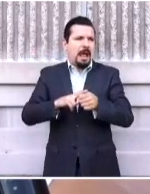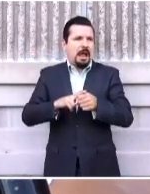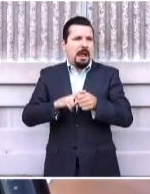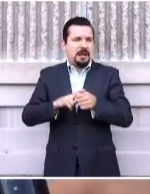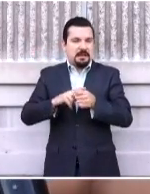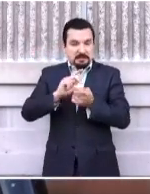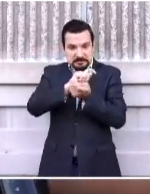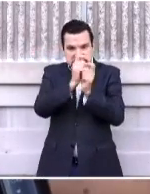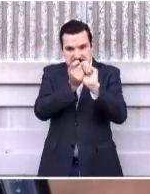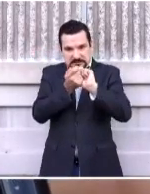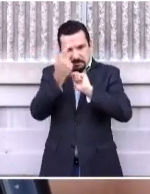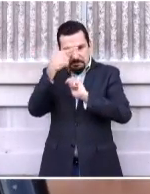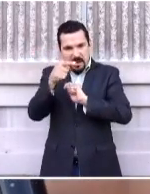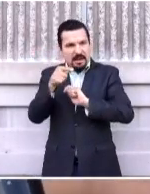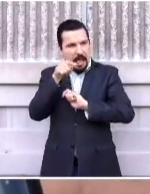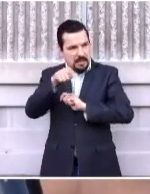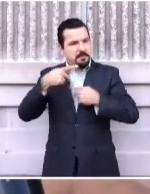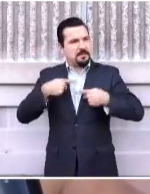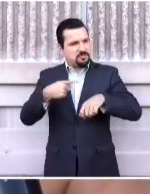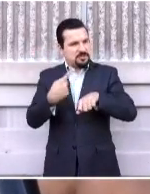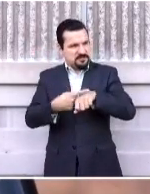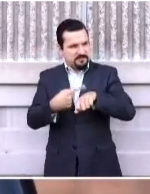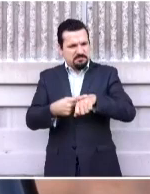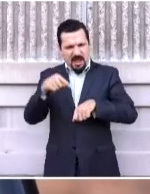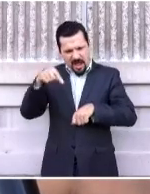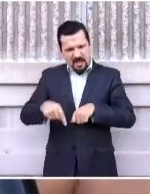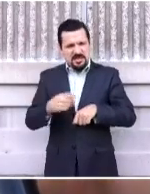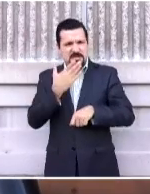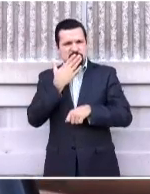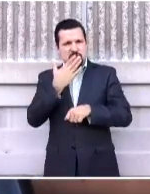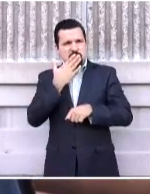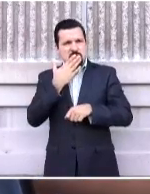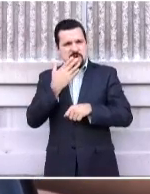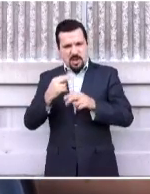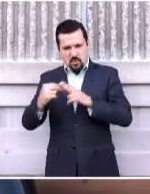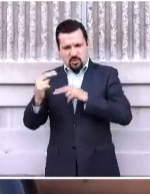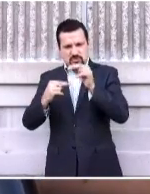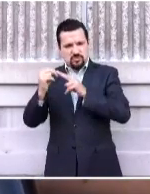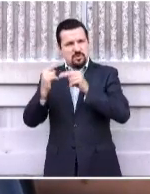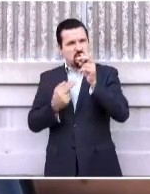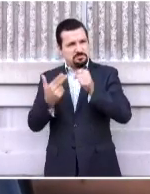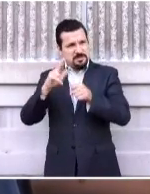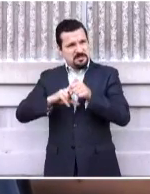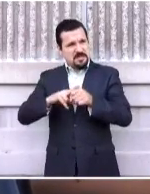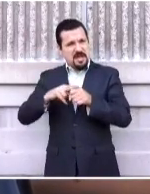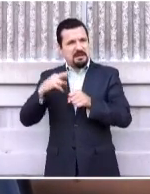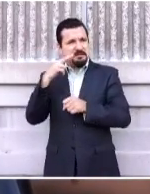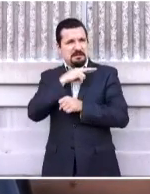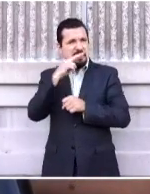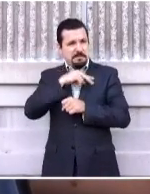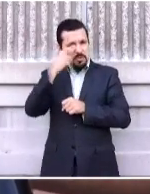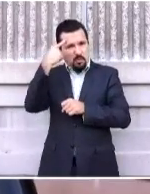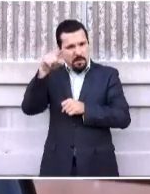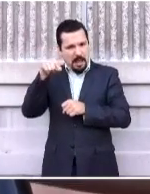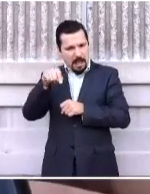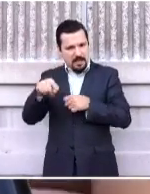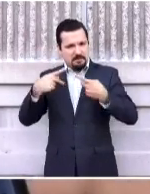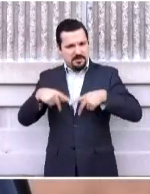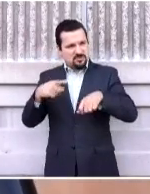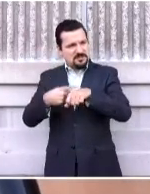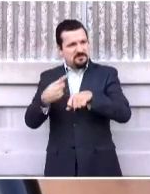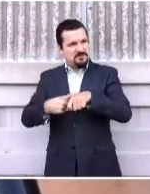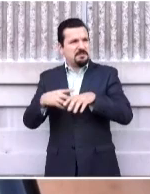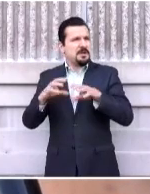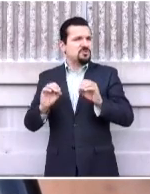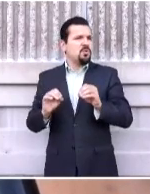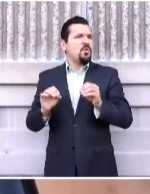No sé si se pudiera apurar alguna de las áreas de ese hospital para pronto poder atender ahí, si sería una de sus estrategias, y cómo va la